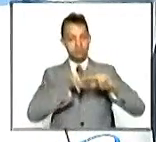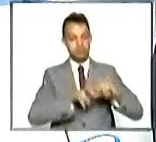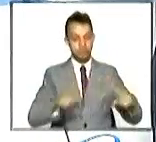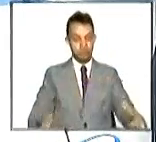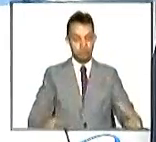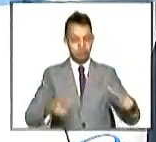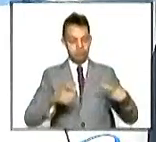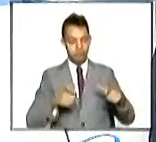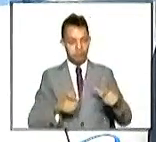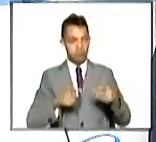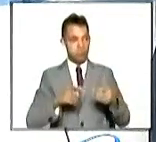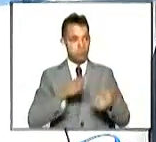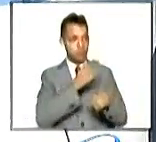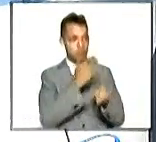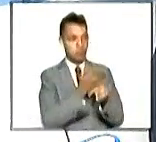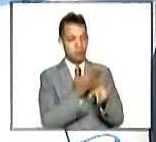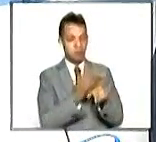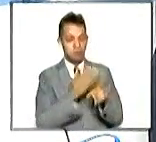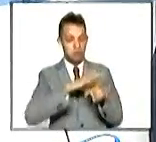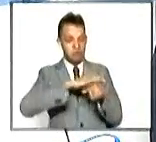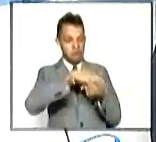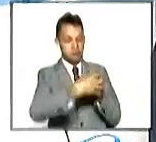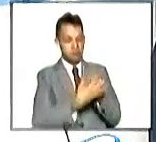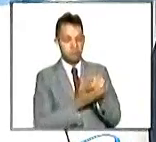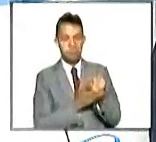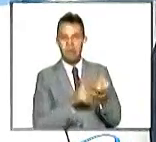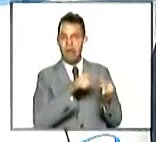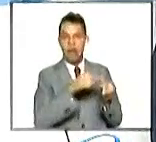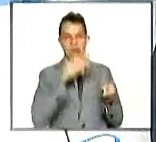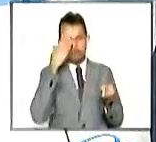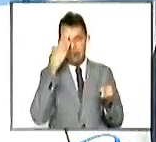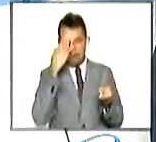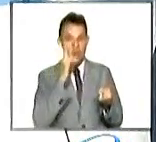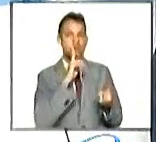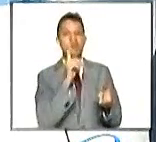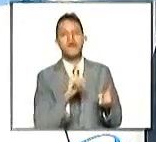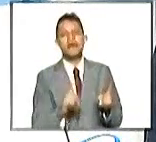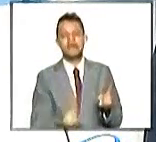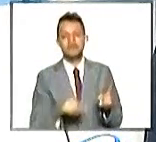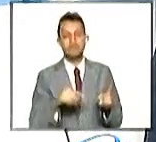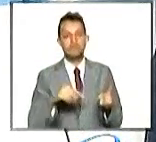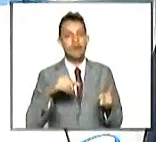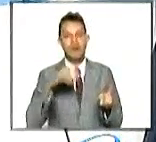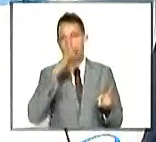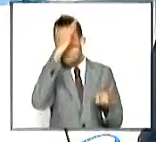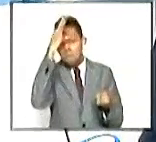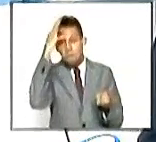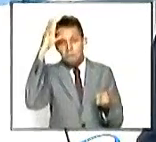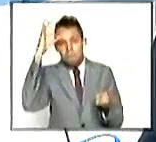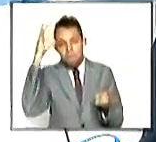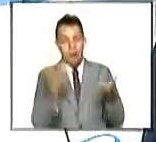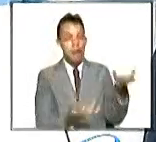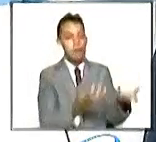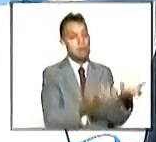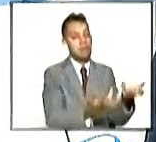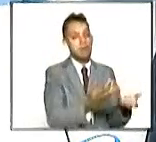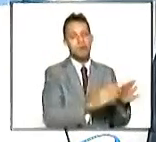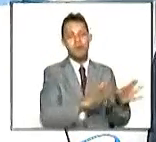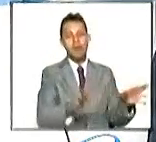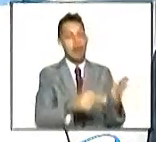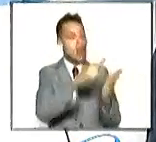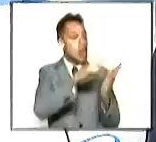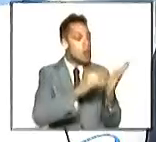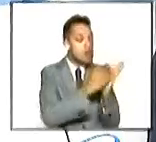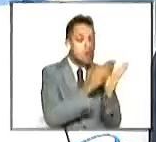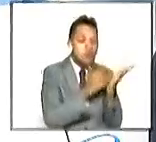un tomate con casca y yo digo, el chef, me cuento que poquito ha leído en la vida. Está por hacer una formulita ahí que leyó en cualquier otro